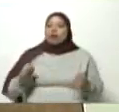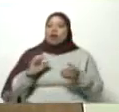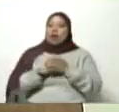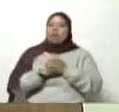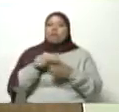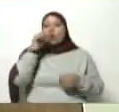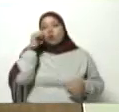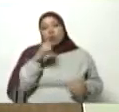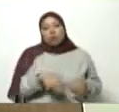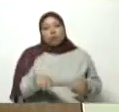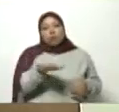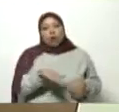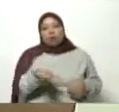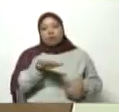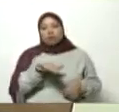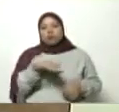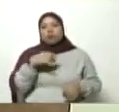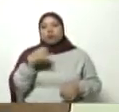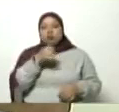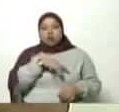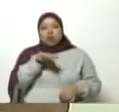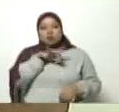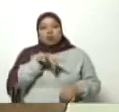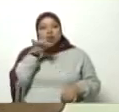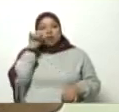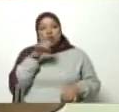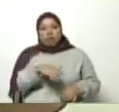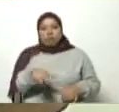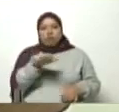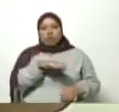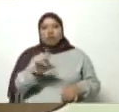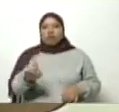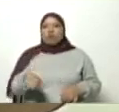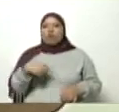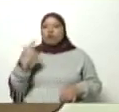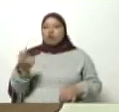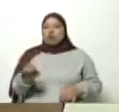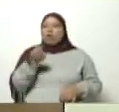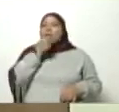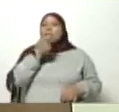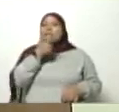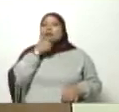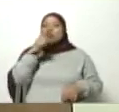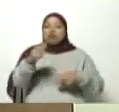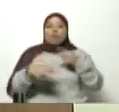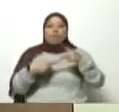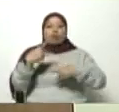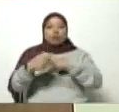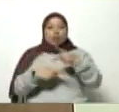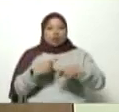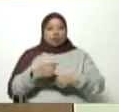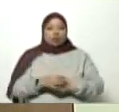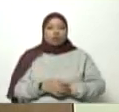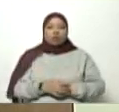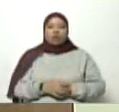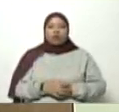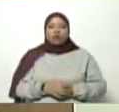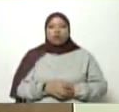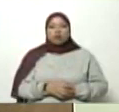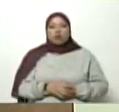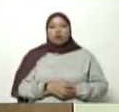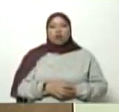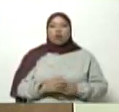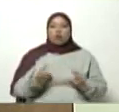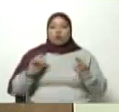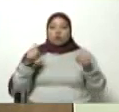pueblo que siente en este momento que luego del hermoso proceso de esta